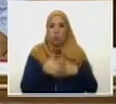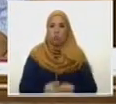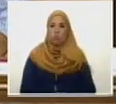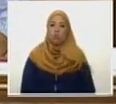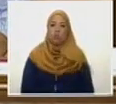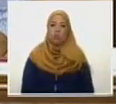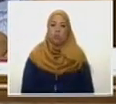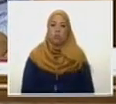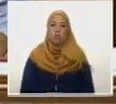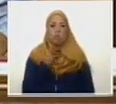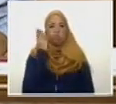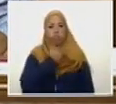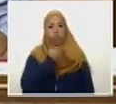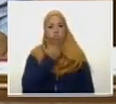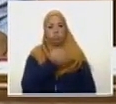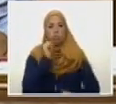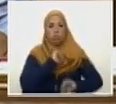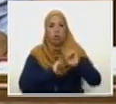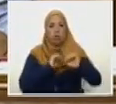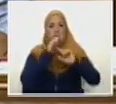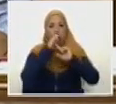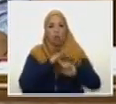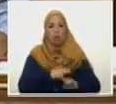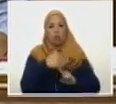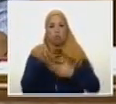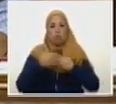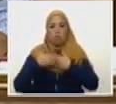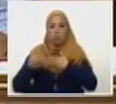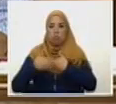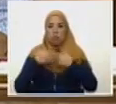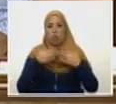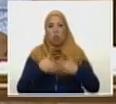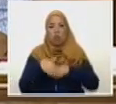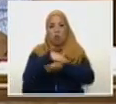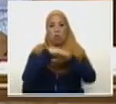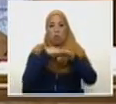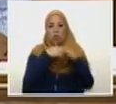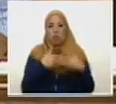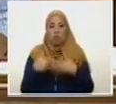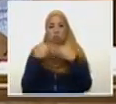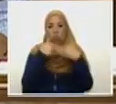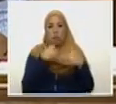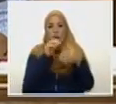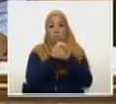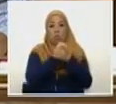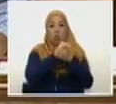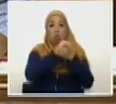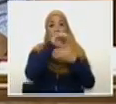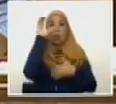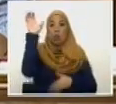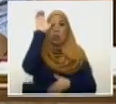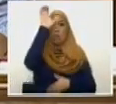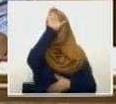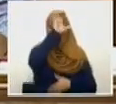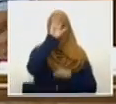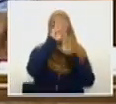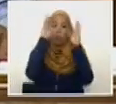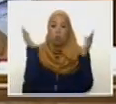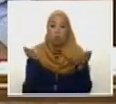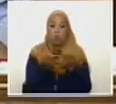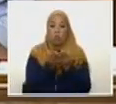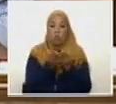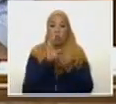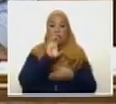pretendidas sanciones, ataques y bloqueos del imperialismo norteamericano y sus aliados en el mundo contra la patria de Bolívar, de Chávez y de Alí